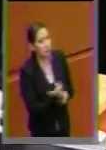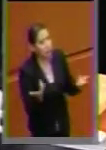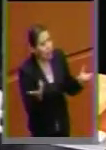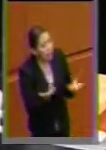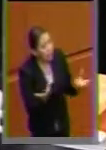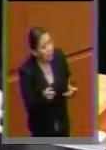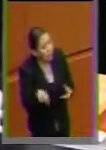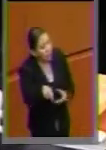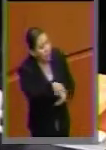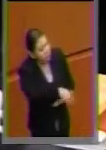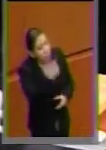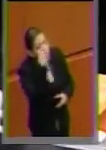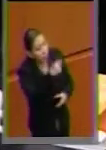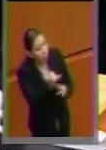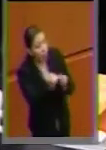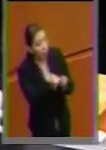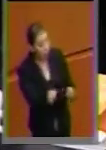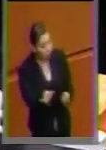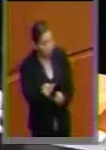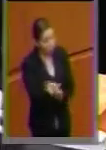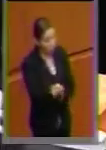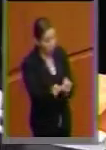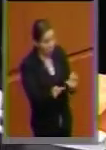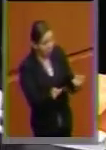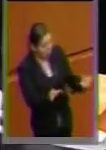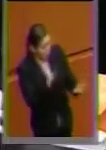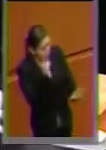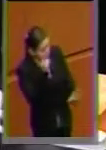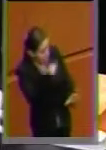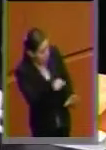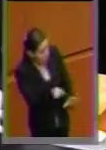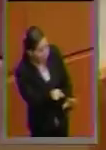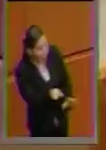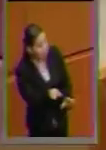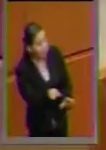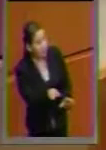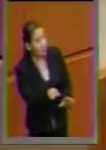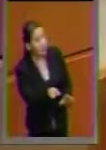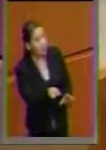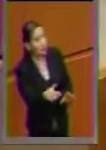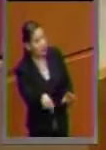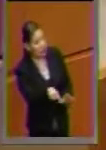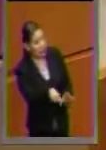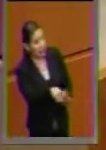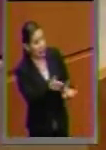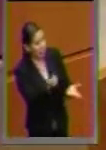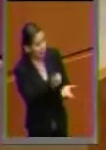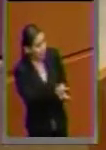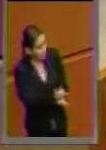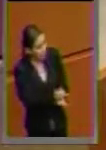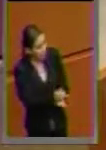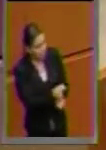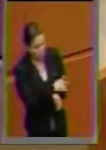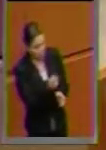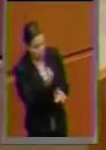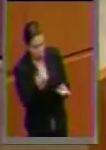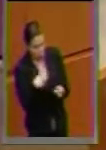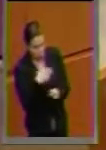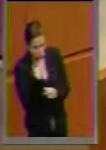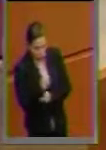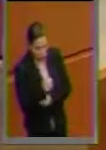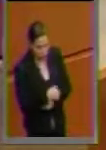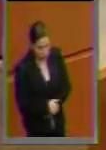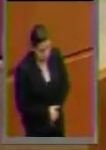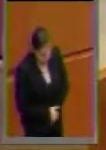que haya autonomía autonomía en esta ciudad porque no existe en el país